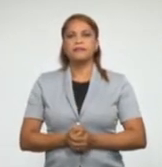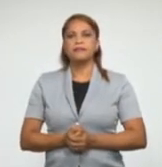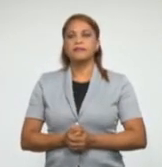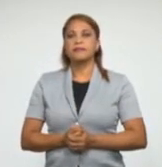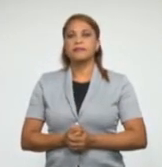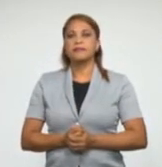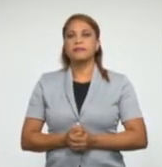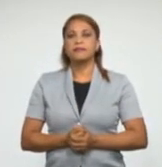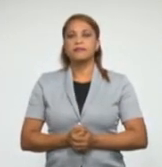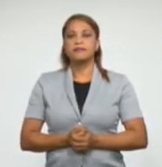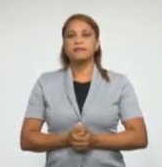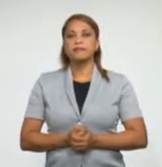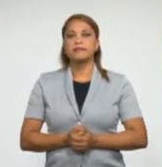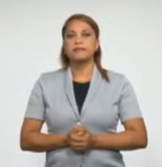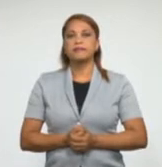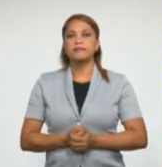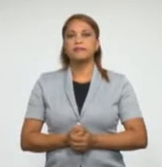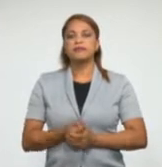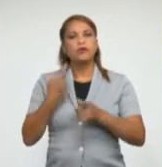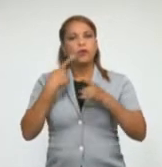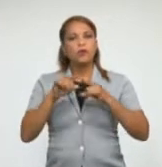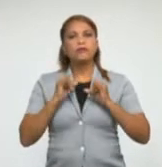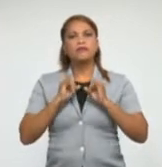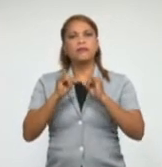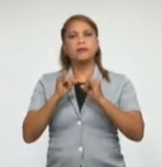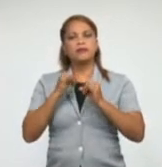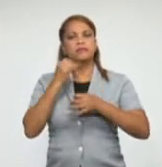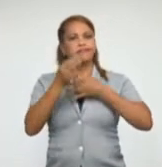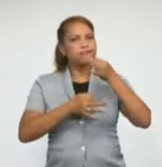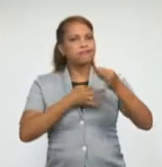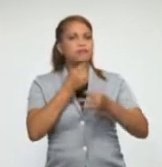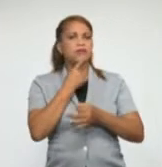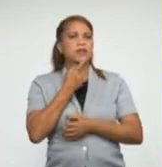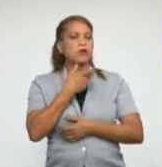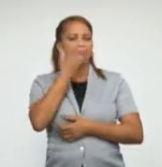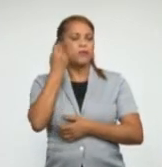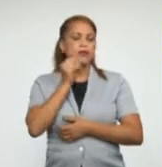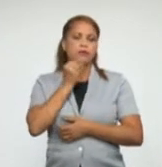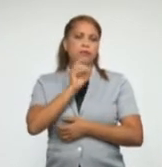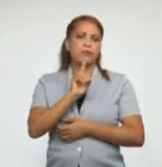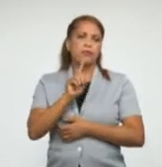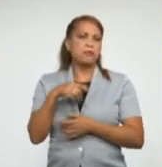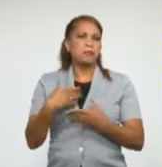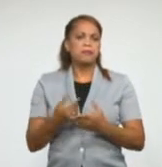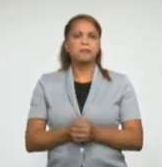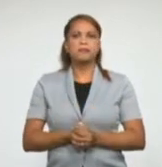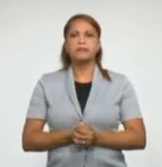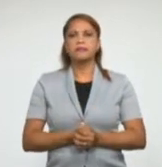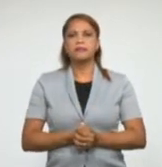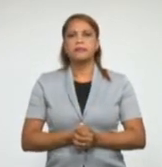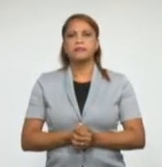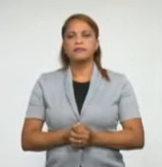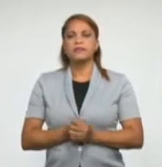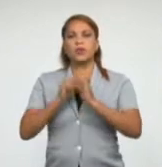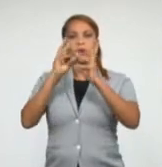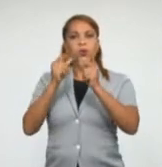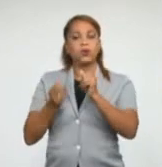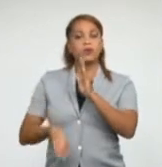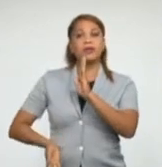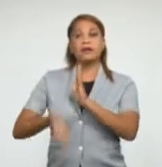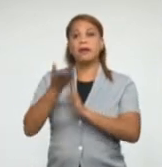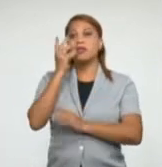está. Otro elemento, Gisela, que no podemos dejar de señalar, es el elevado número de